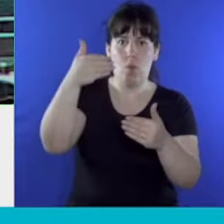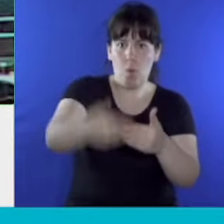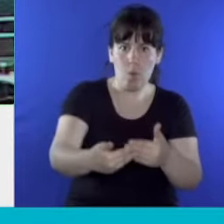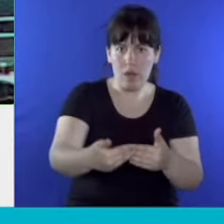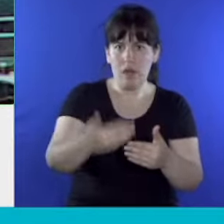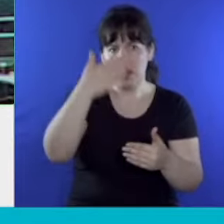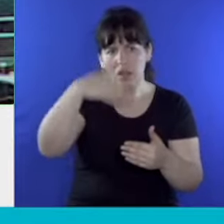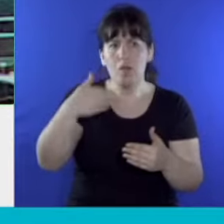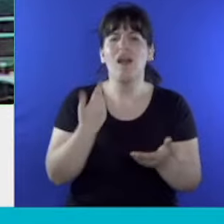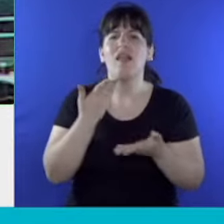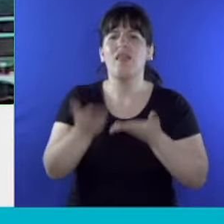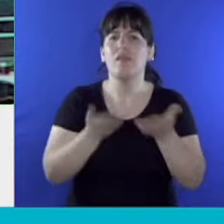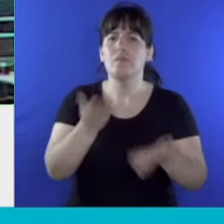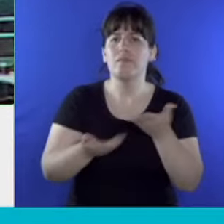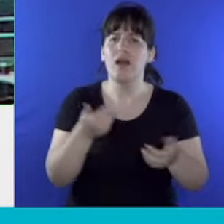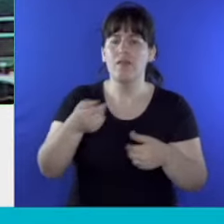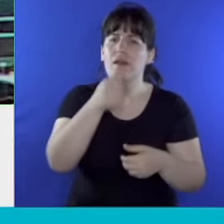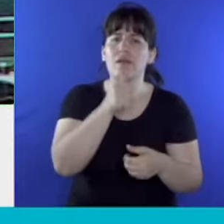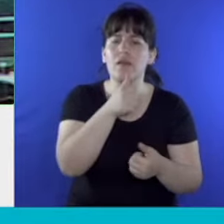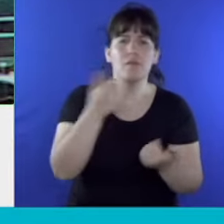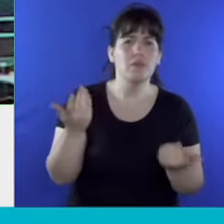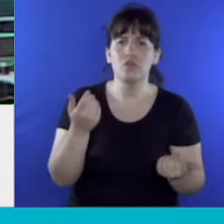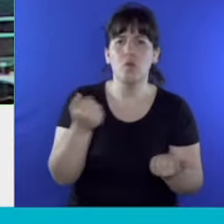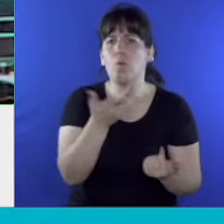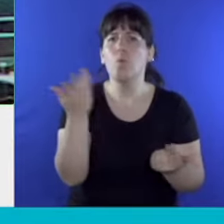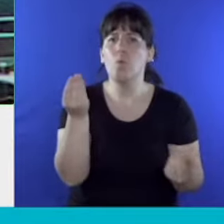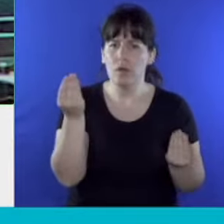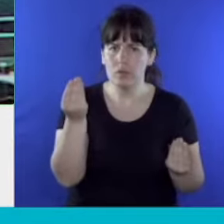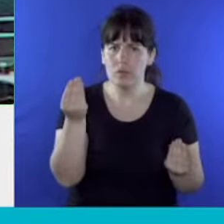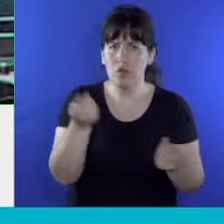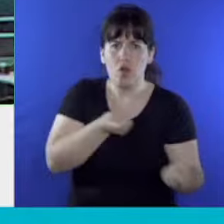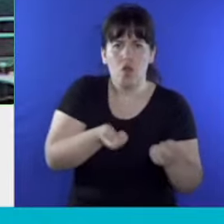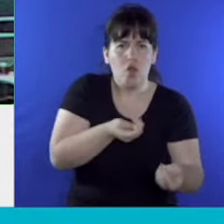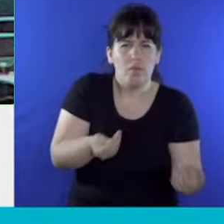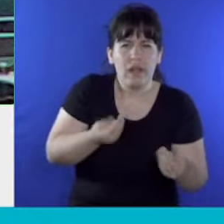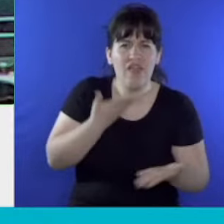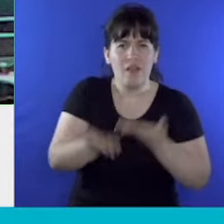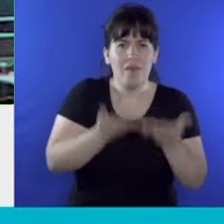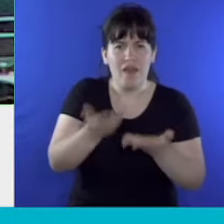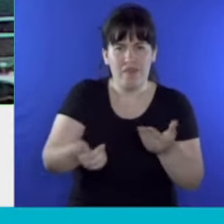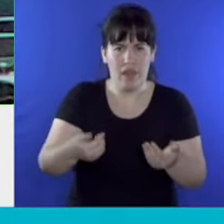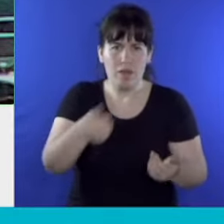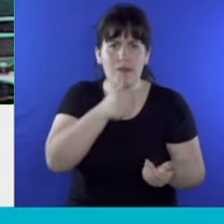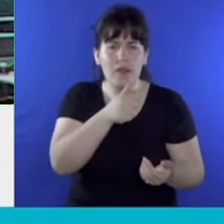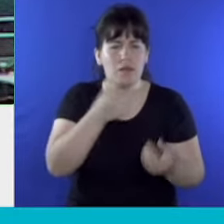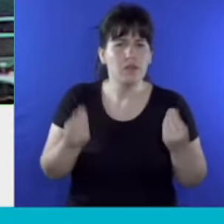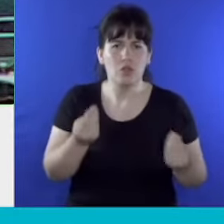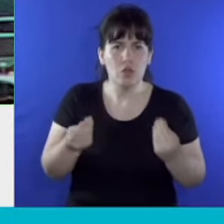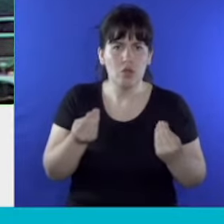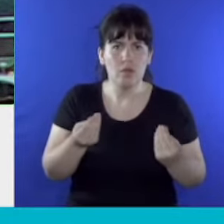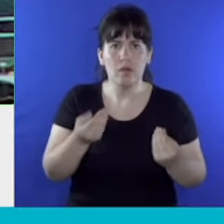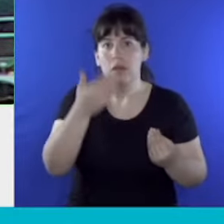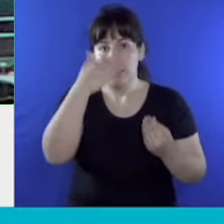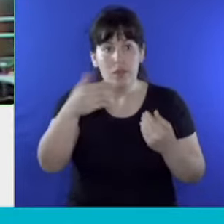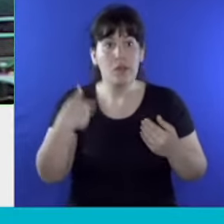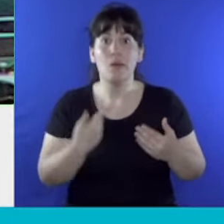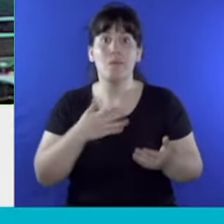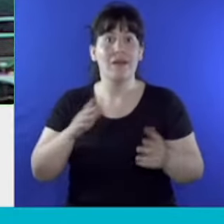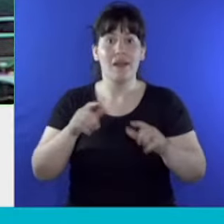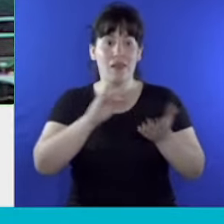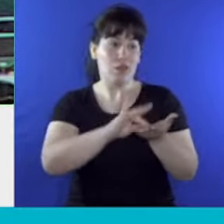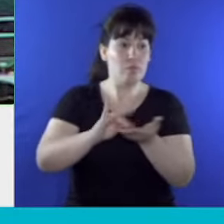medicamentos? ¿Cómo se va a manejar la demanda de medicamentos? ¿Saben qué va a pasar? Van a empezar los pedidos de informe, los diputados